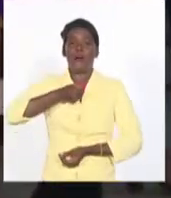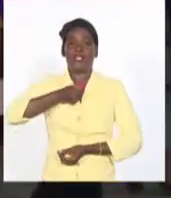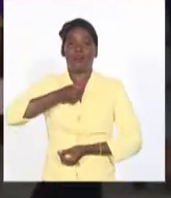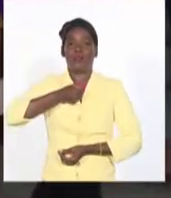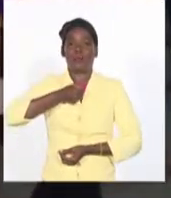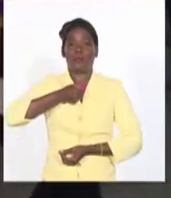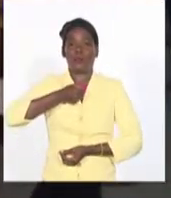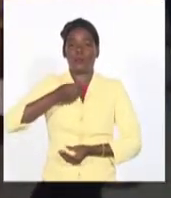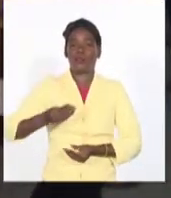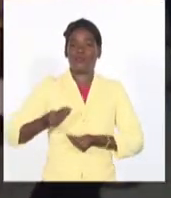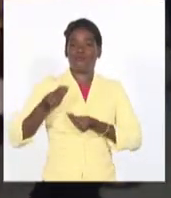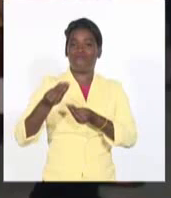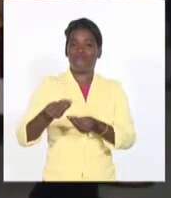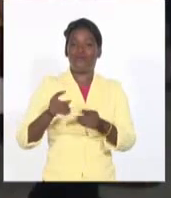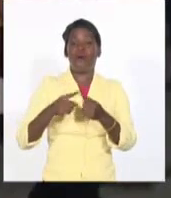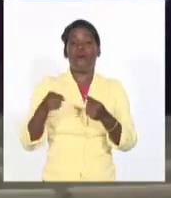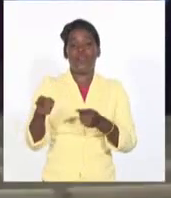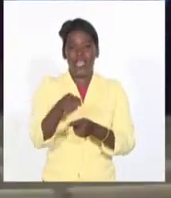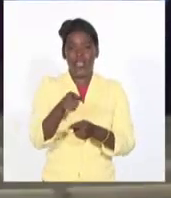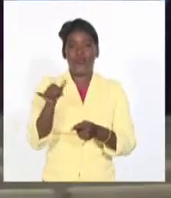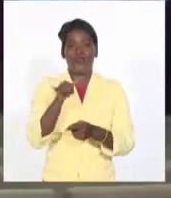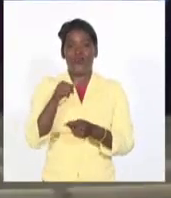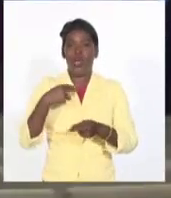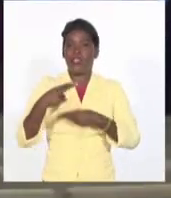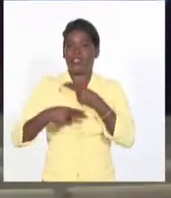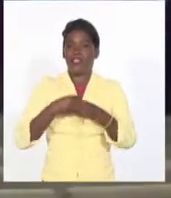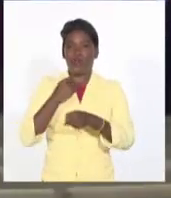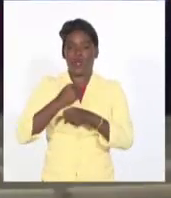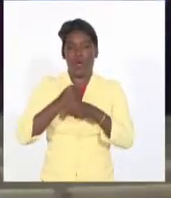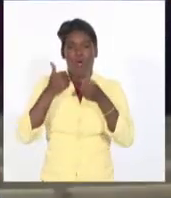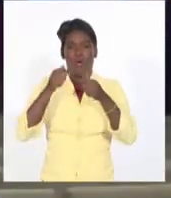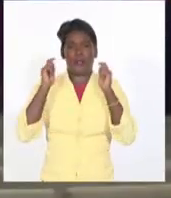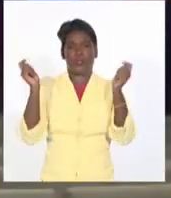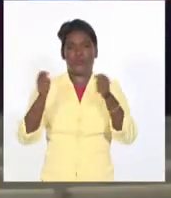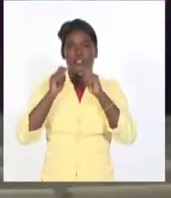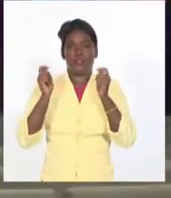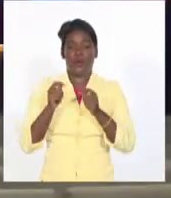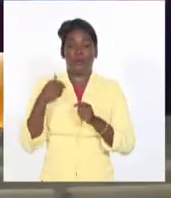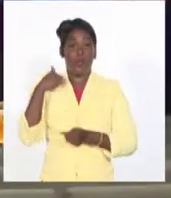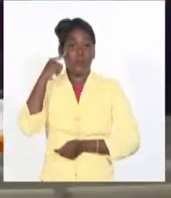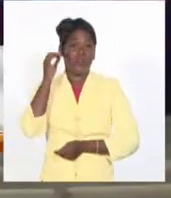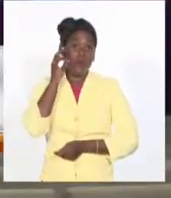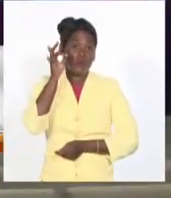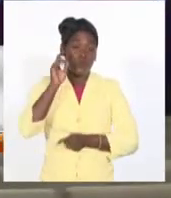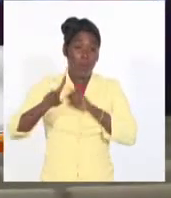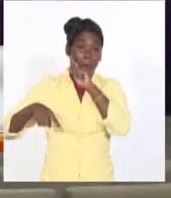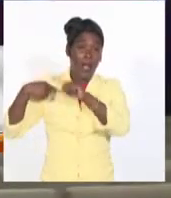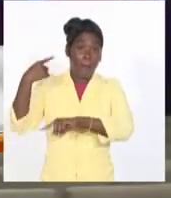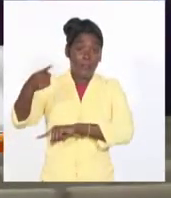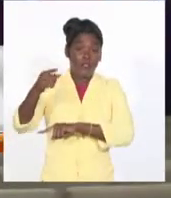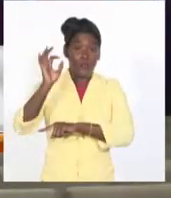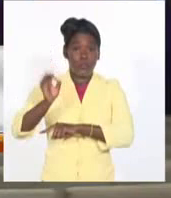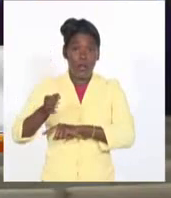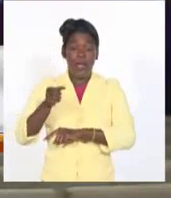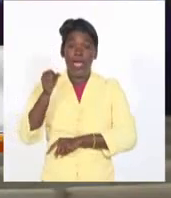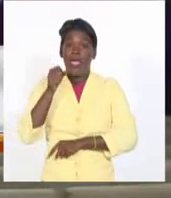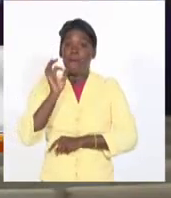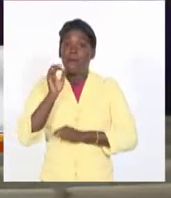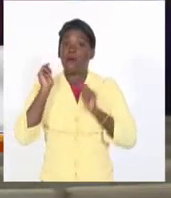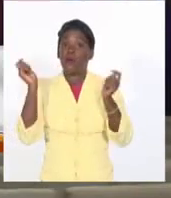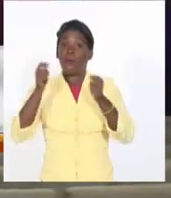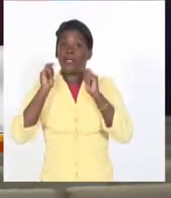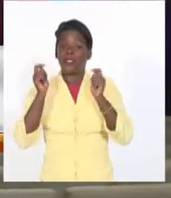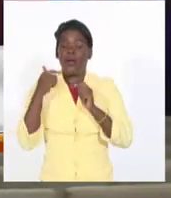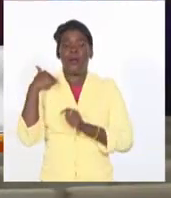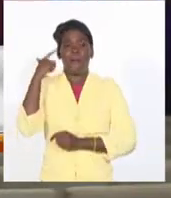la excelencia en el desarrollo del festival. Las expectativas para el próximo festival serán hacer una radio de más calidad, una radio con